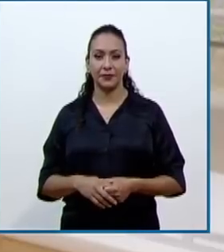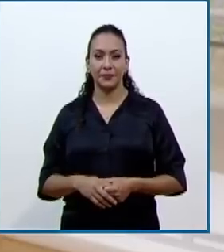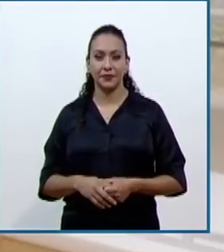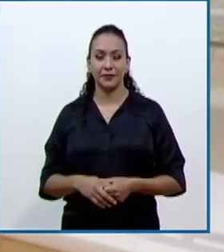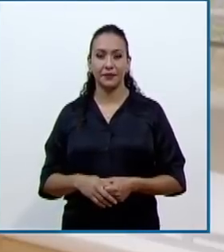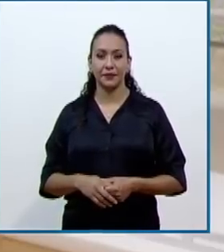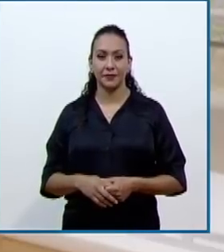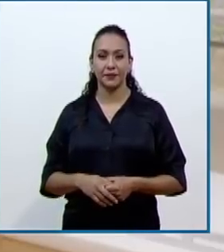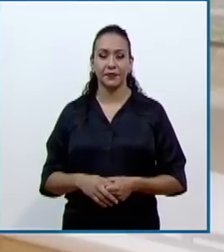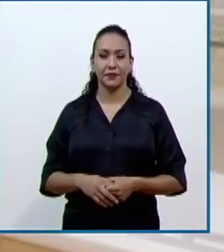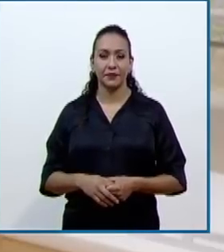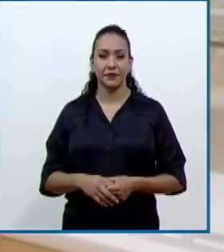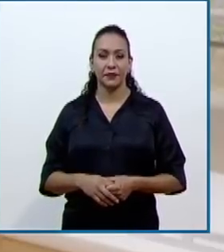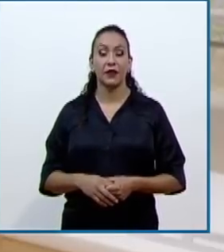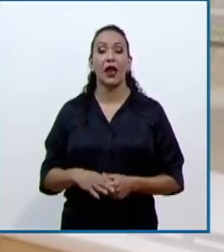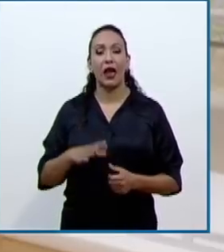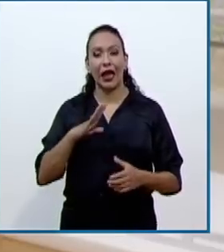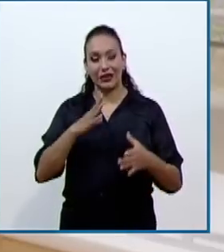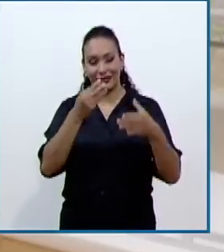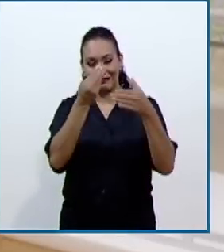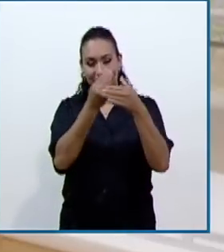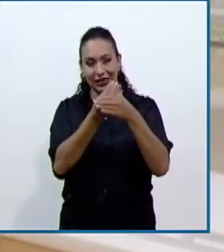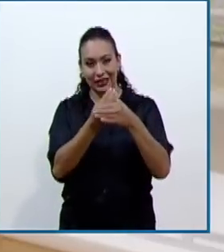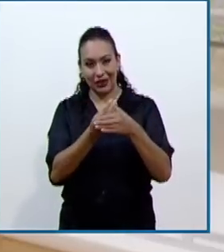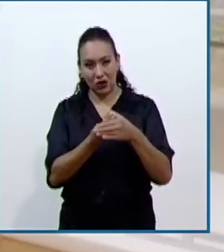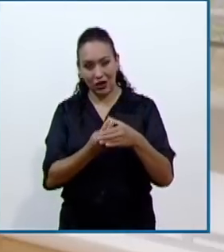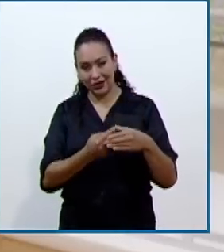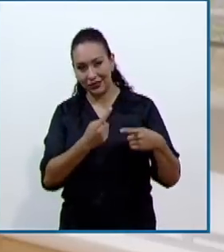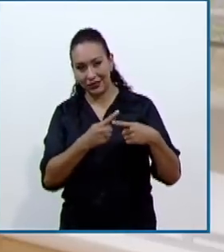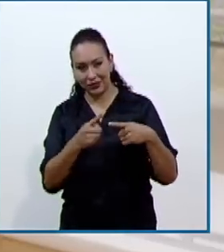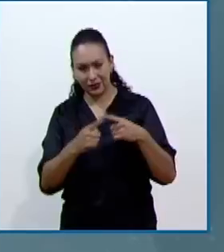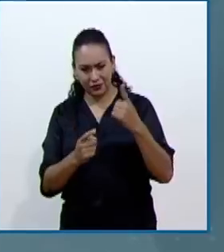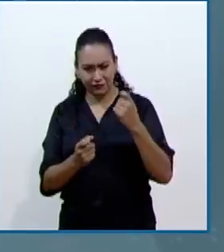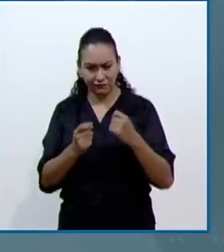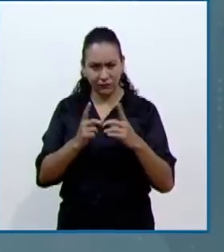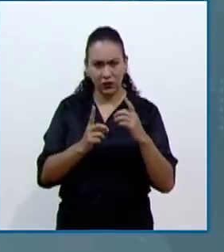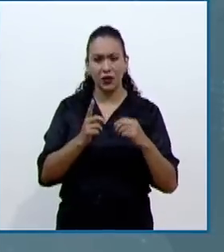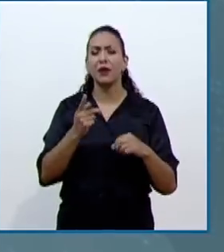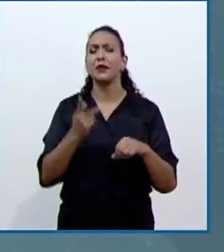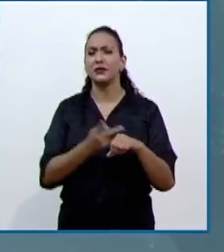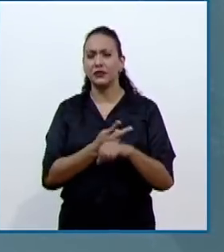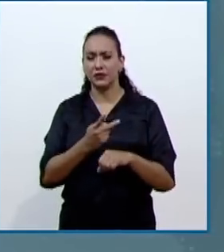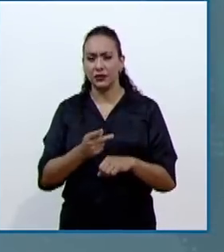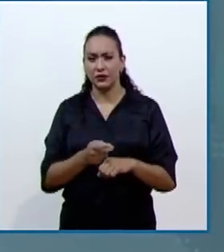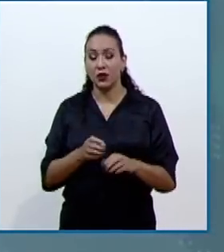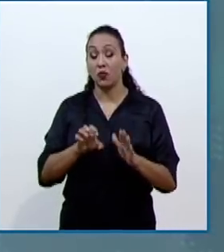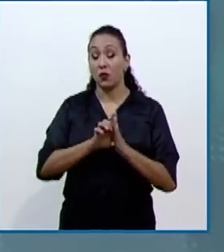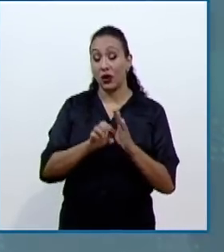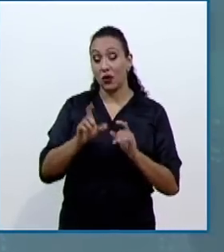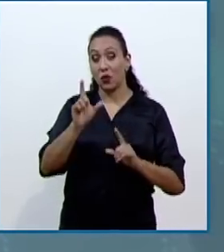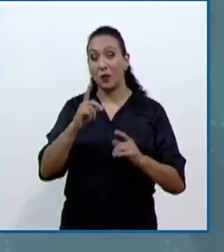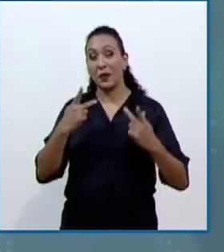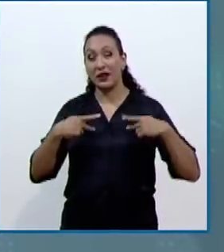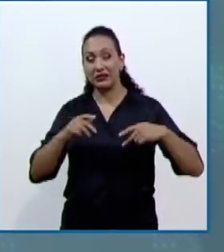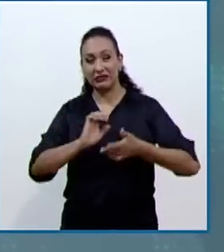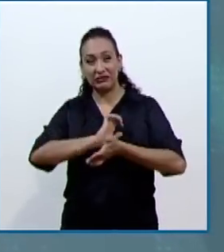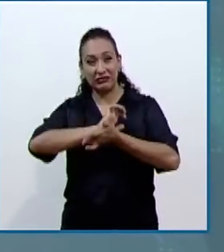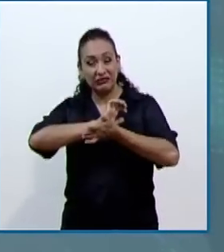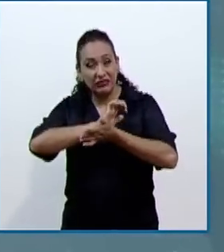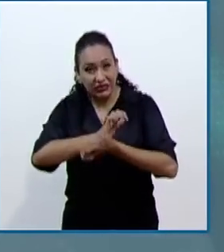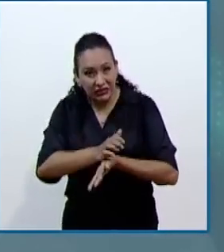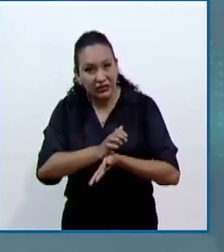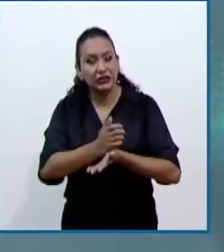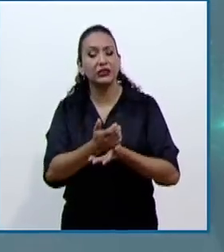Y las denominadas categorías sospechosas son características de las personas que pueden ser causa de discriminación, de las cuales no